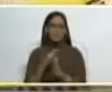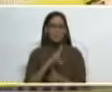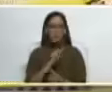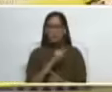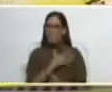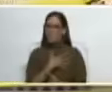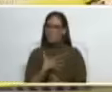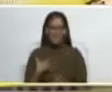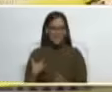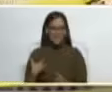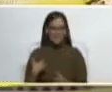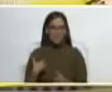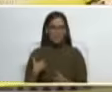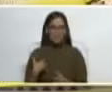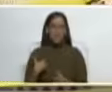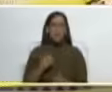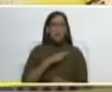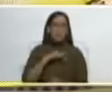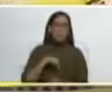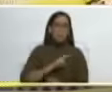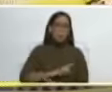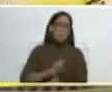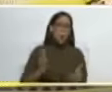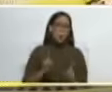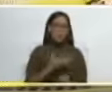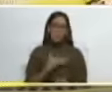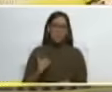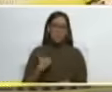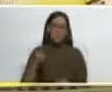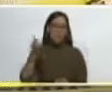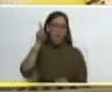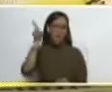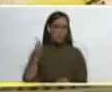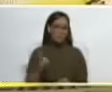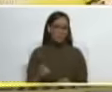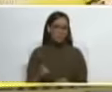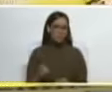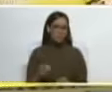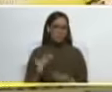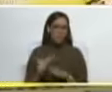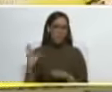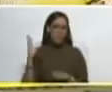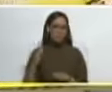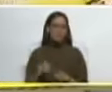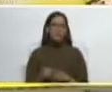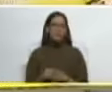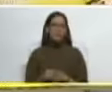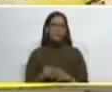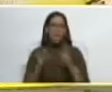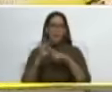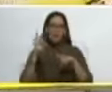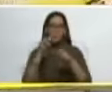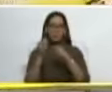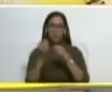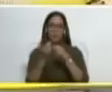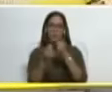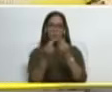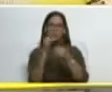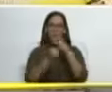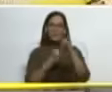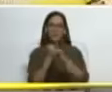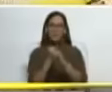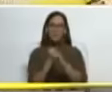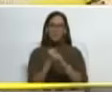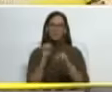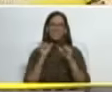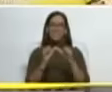no nos quieren, nosotros tampoco los queremos a ellos, bien lejos. Ellos, Fondo Monetario Internacional, sigue reconociendo como presidente de Venezuela a Juan